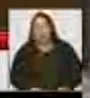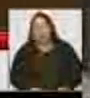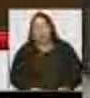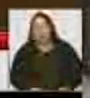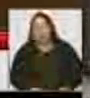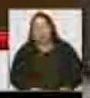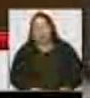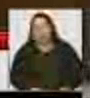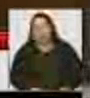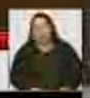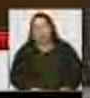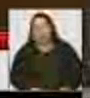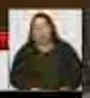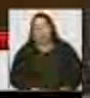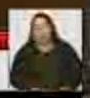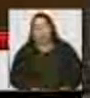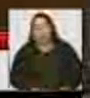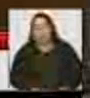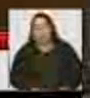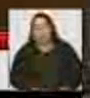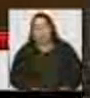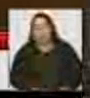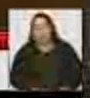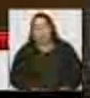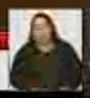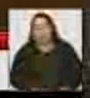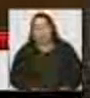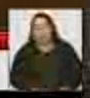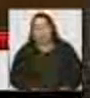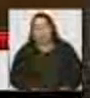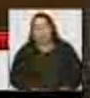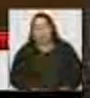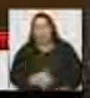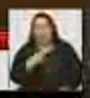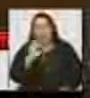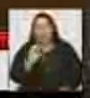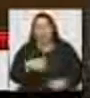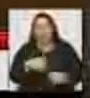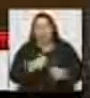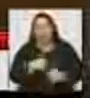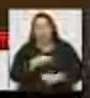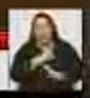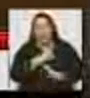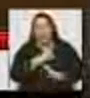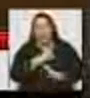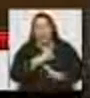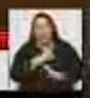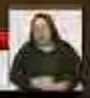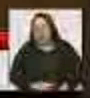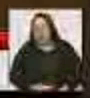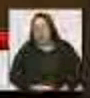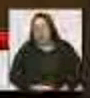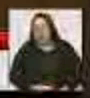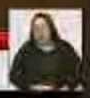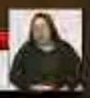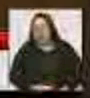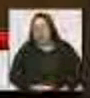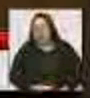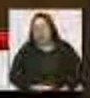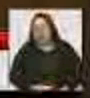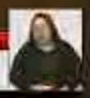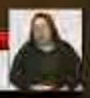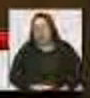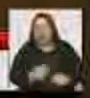significa que el impuesto predial va a subir 5% y la inflación es solamente 2%. Yo tengo un proyecto, presidente, desde septiembre